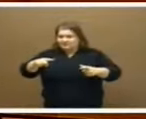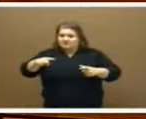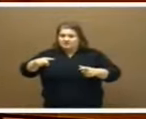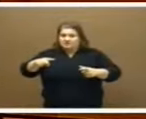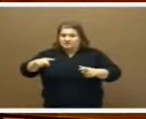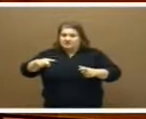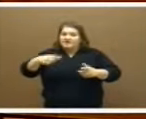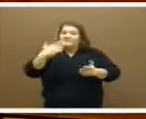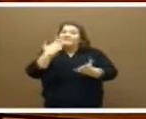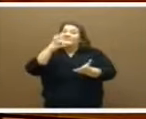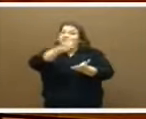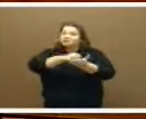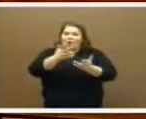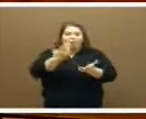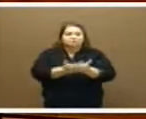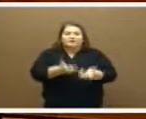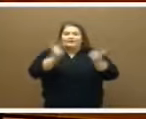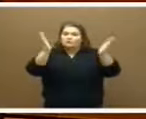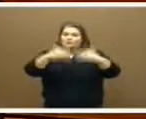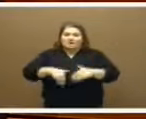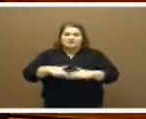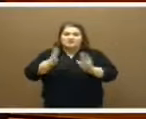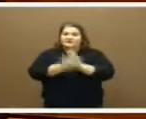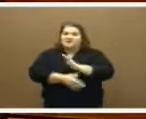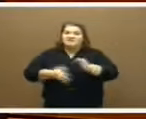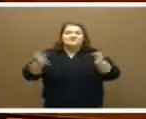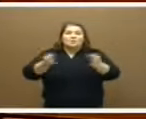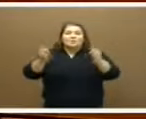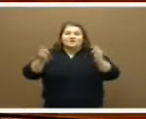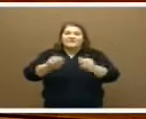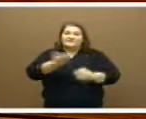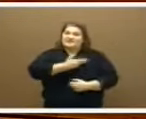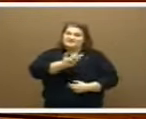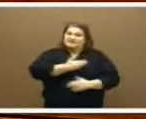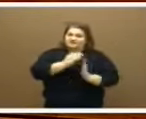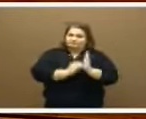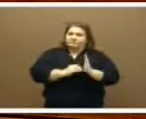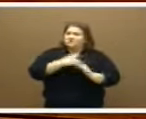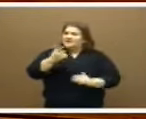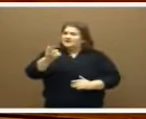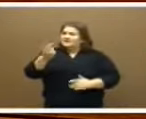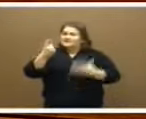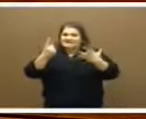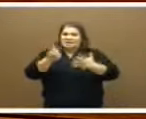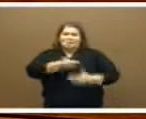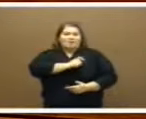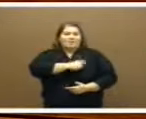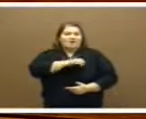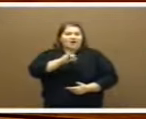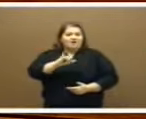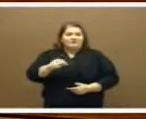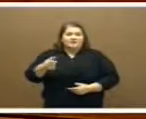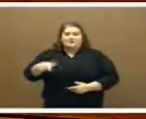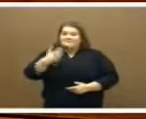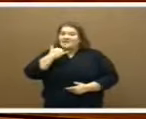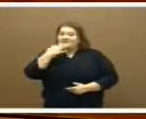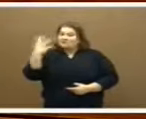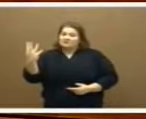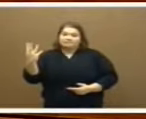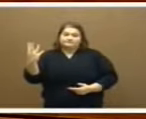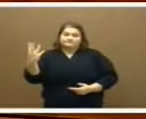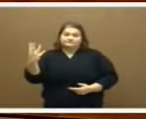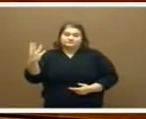están autorizados para ello y han reducido la seguridad. En Plasencia sí contamos con 6 guardias de seguridad, pero aquí en Mérida tan solo con